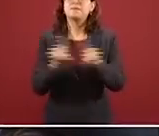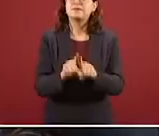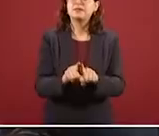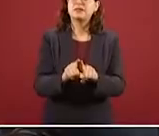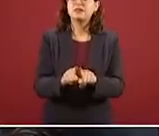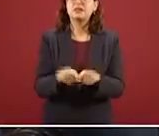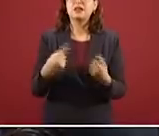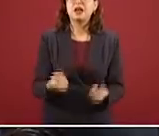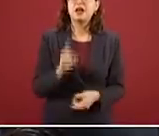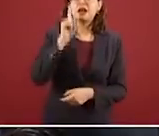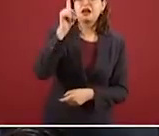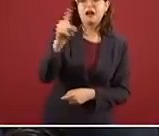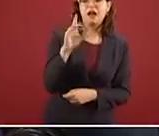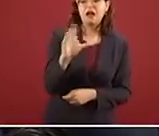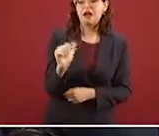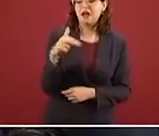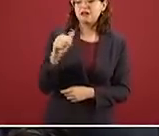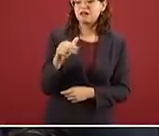la mina de Cananea,